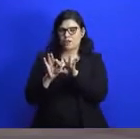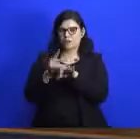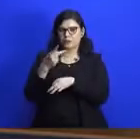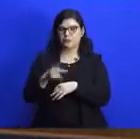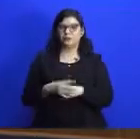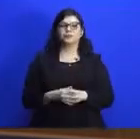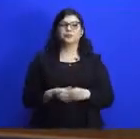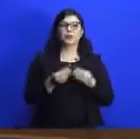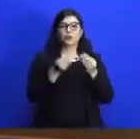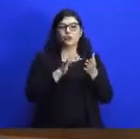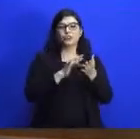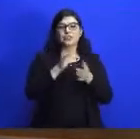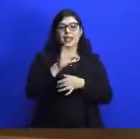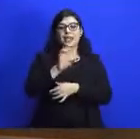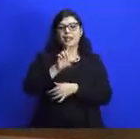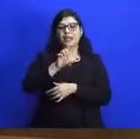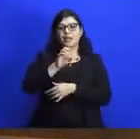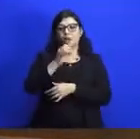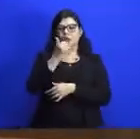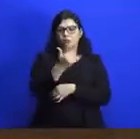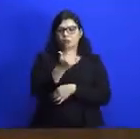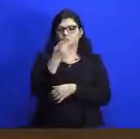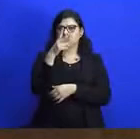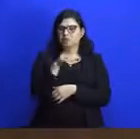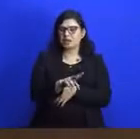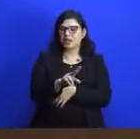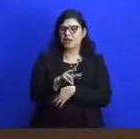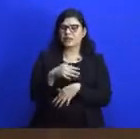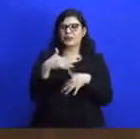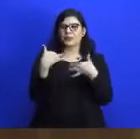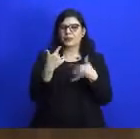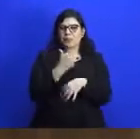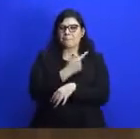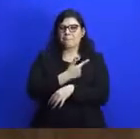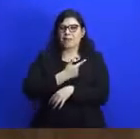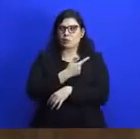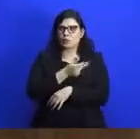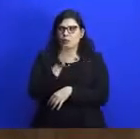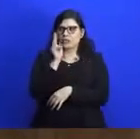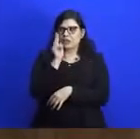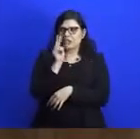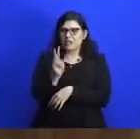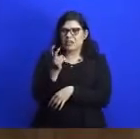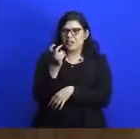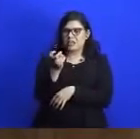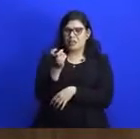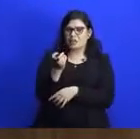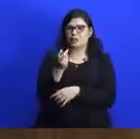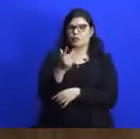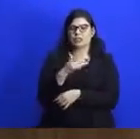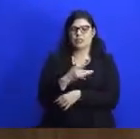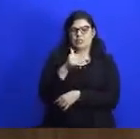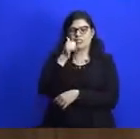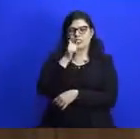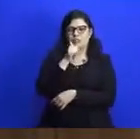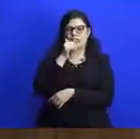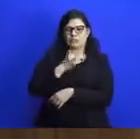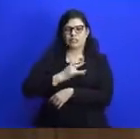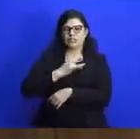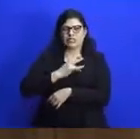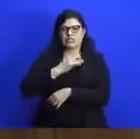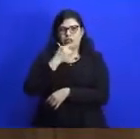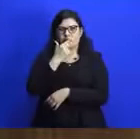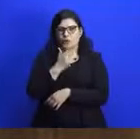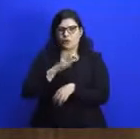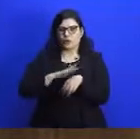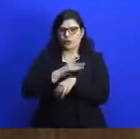Muchas gracias, Eloy, y me encanta escuchar esto de primera persona, y siempre nos hace sentir bien ver cómo podemos ayudar, ¿no? Y sabemos que